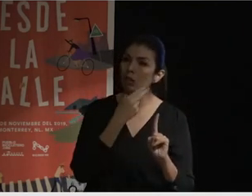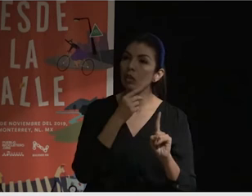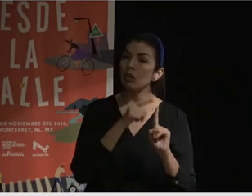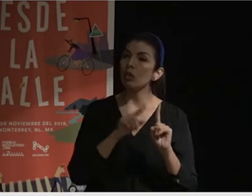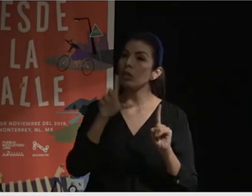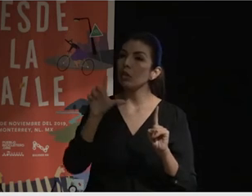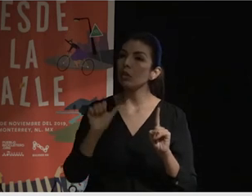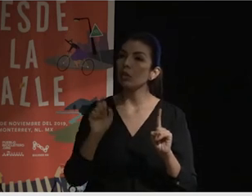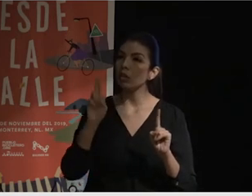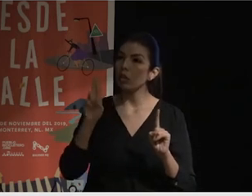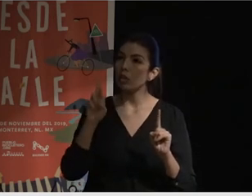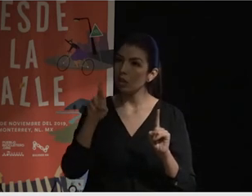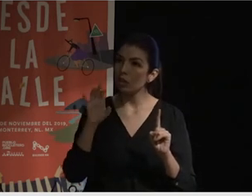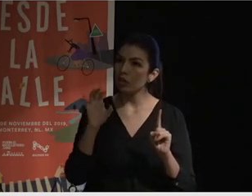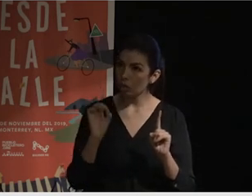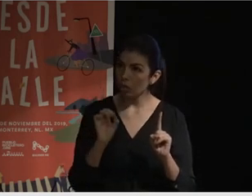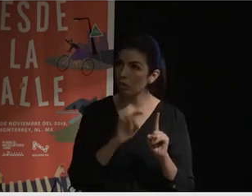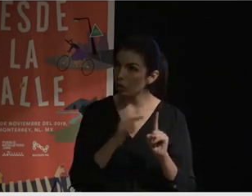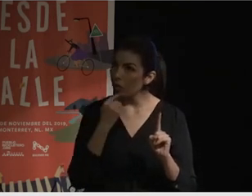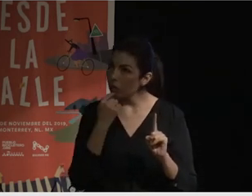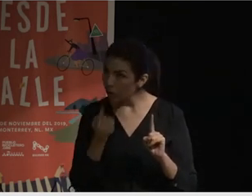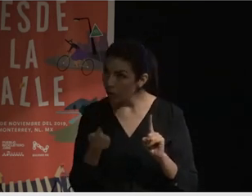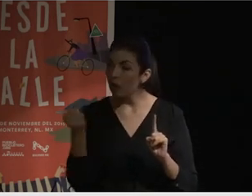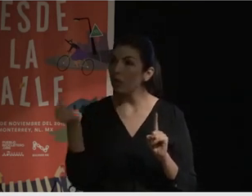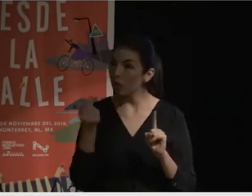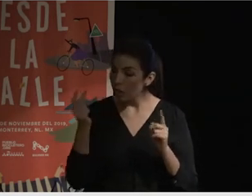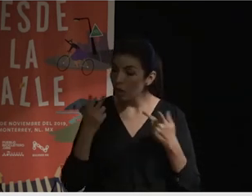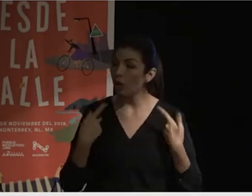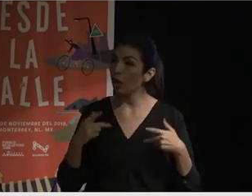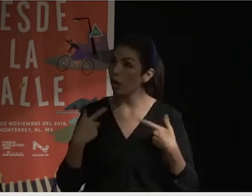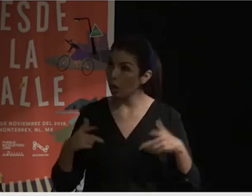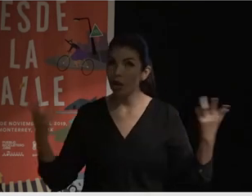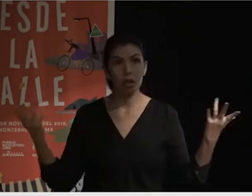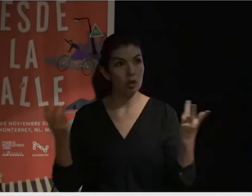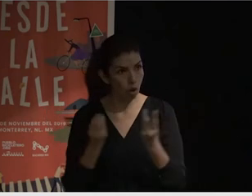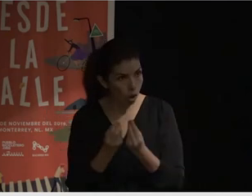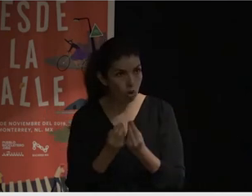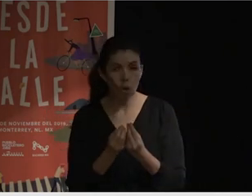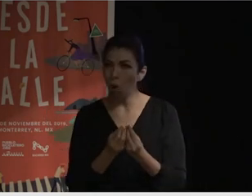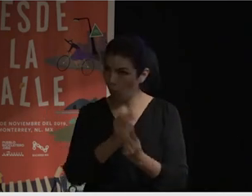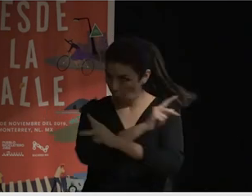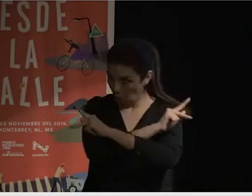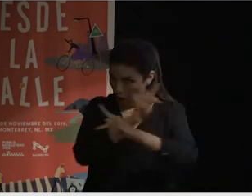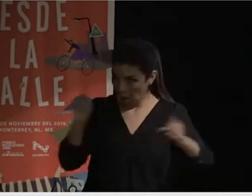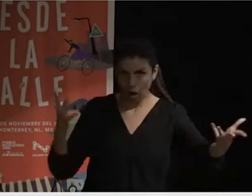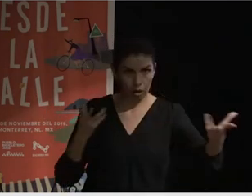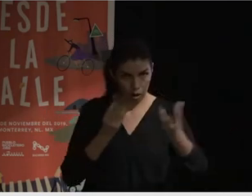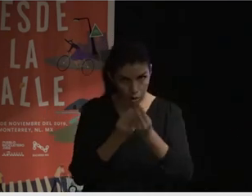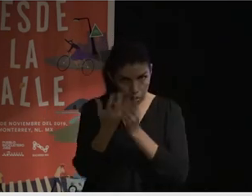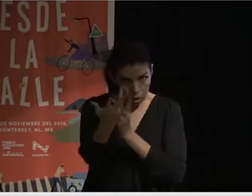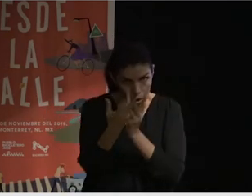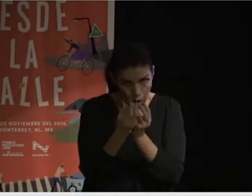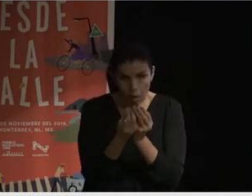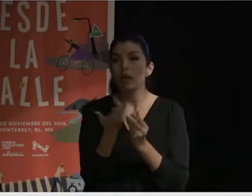a todos y entonces vamos a empezar a solucionar las cosas. Y puede sonar como muy quizás utópica la respuesta, pero aquí había